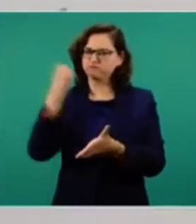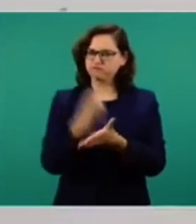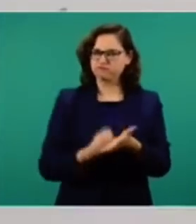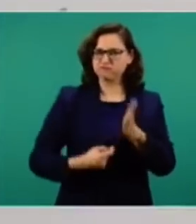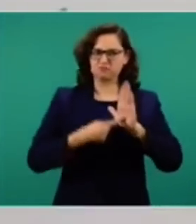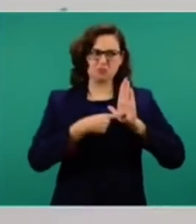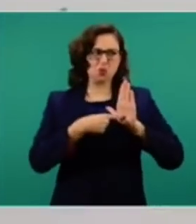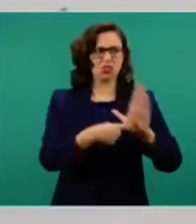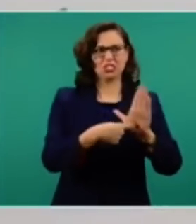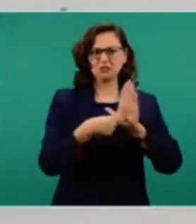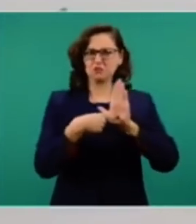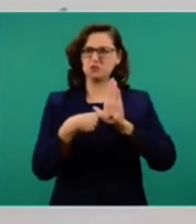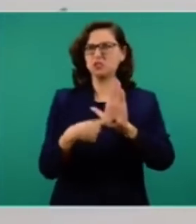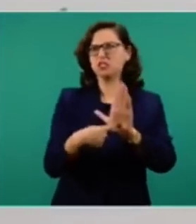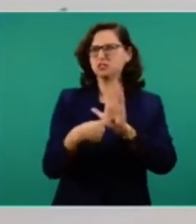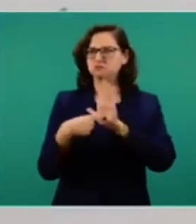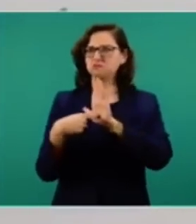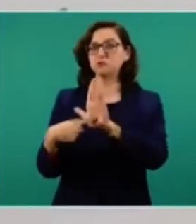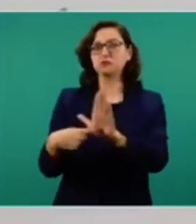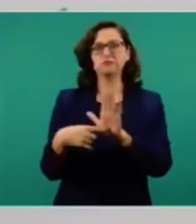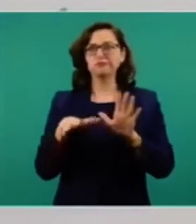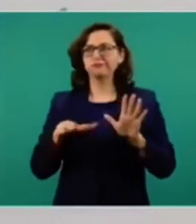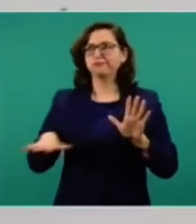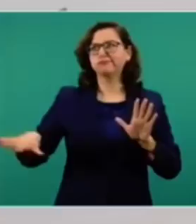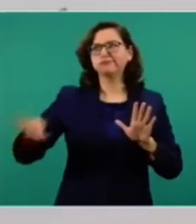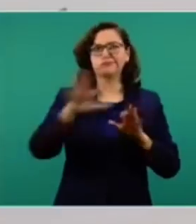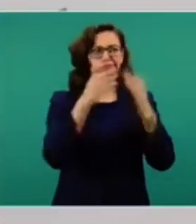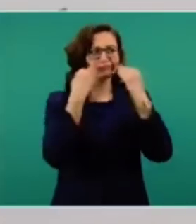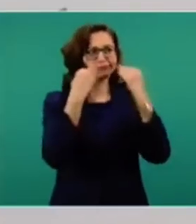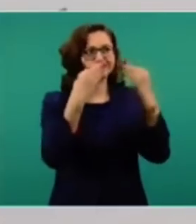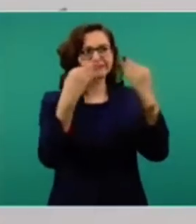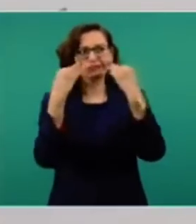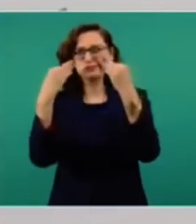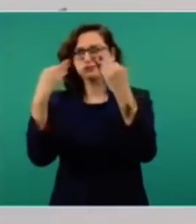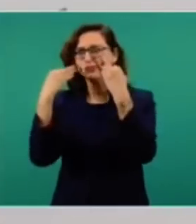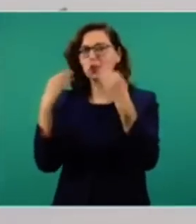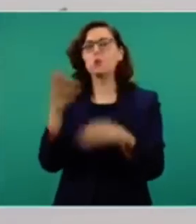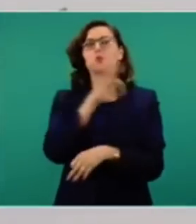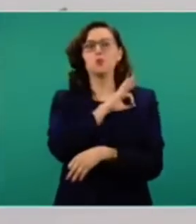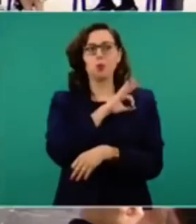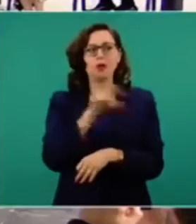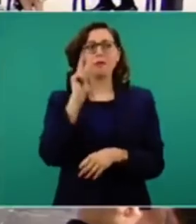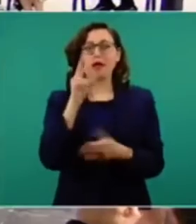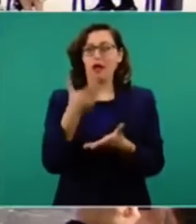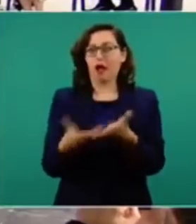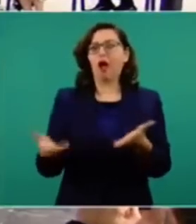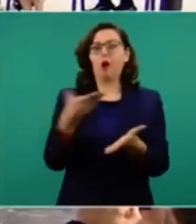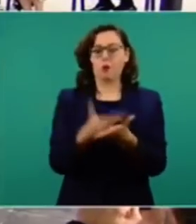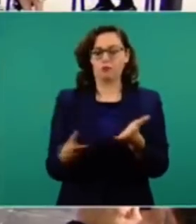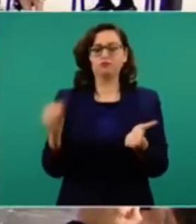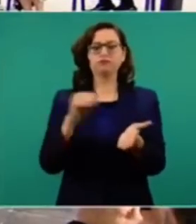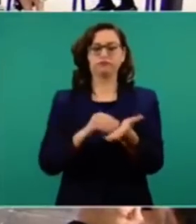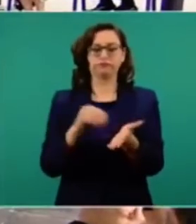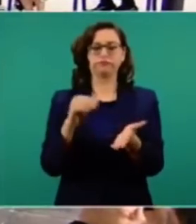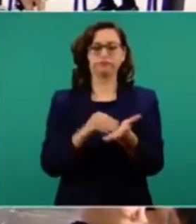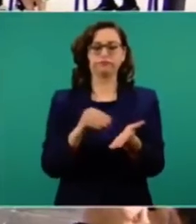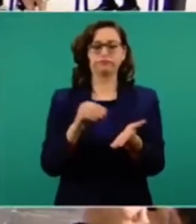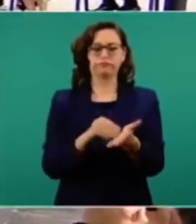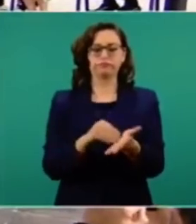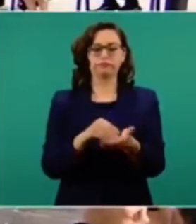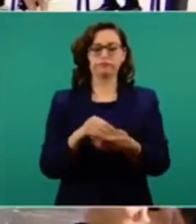todos los rincones de esta inmensa ciudad y se vuelve legible en el presente de esta